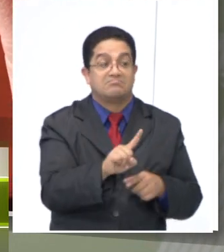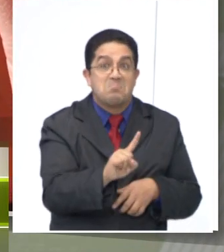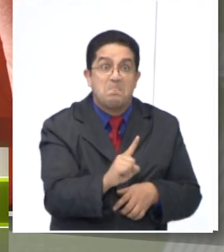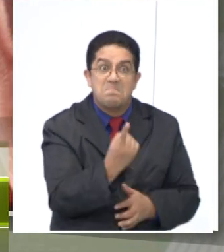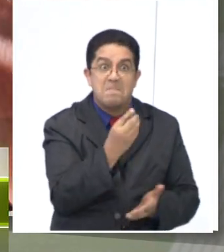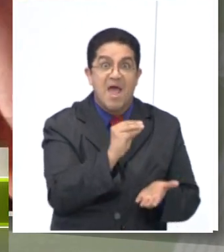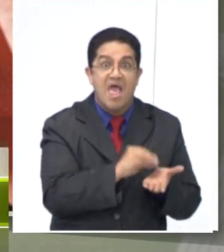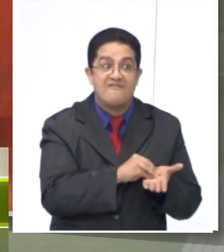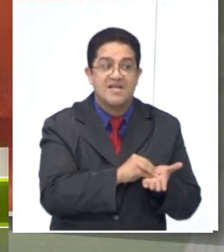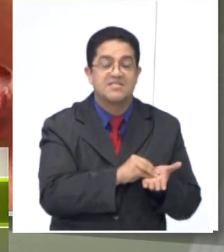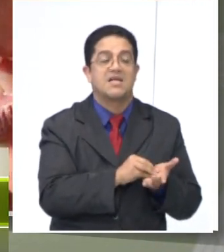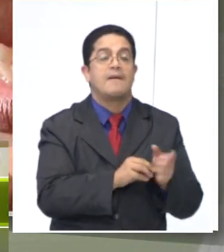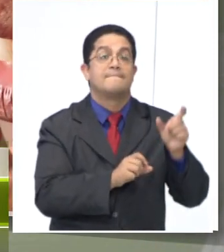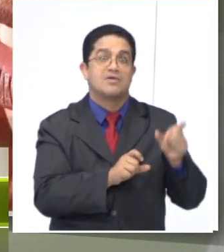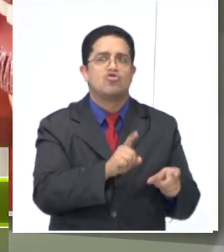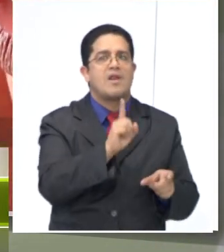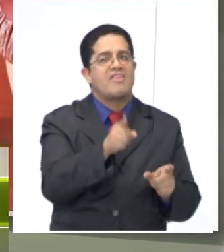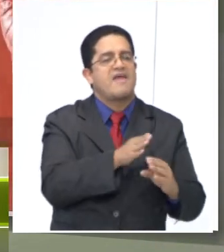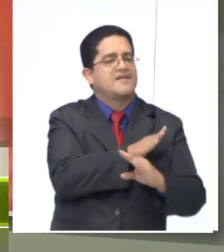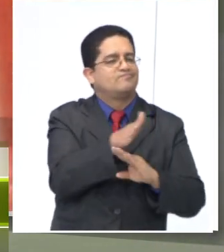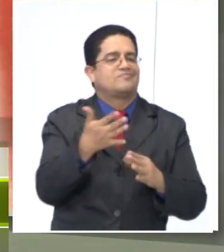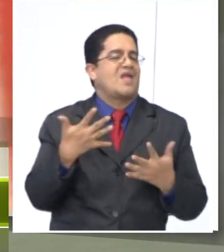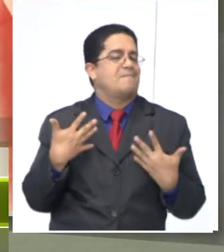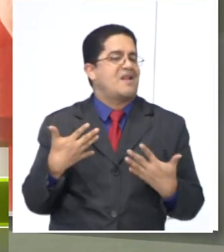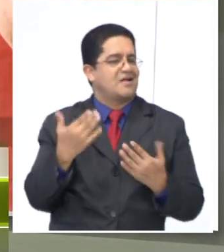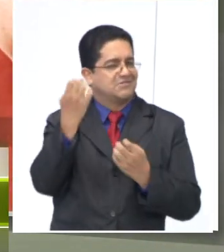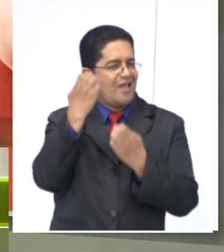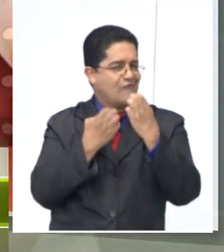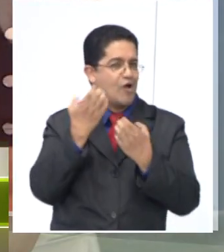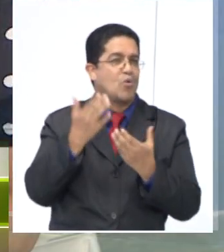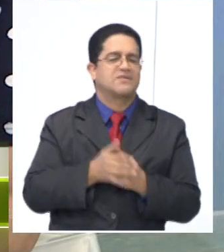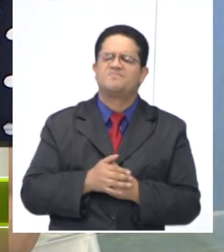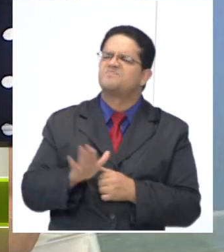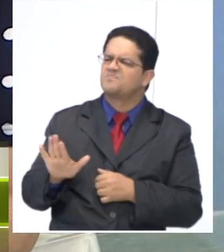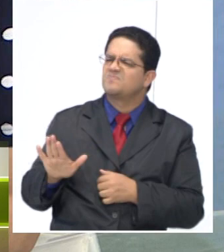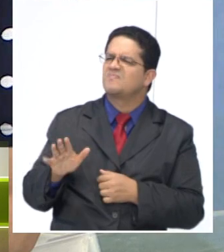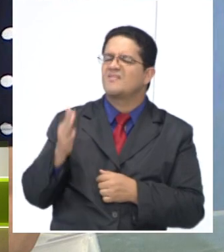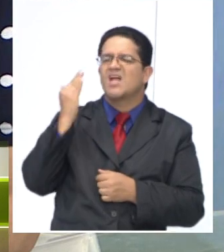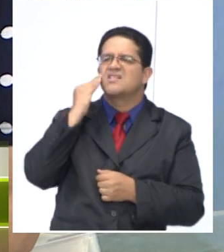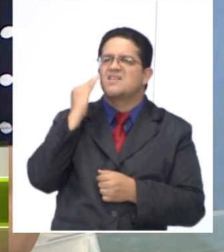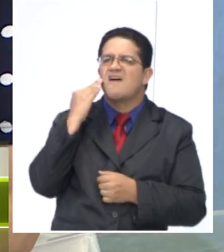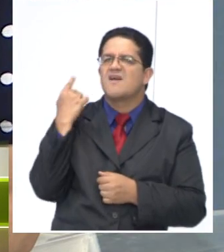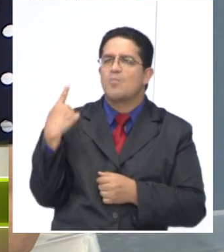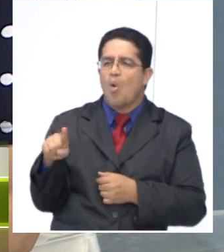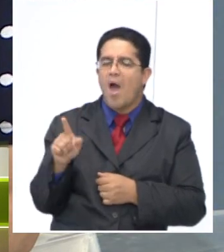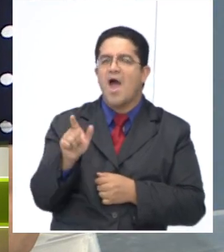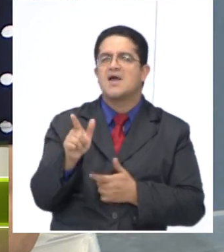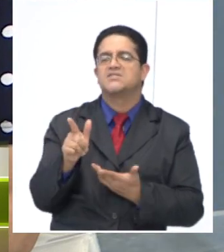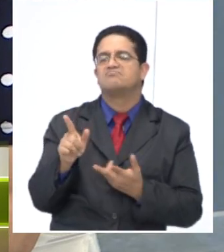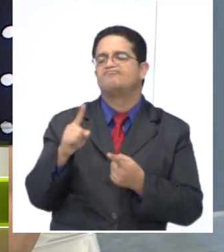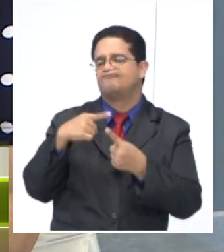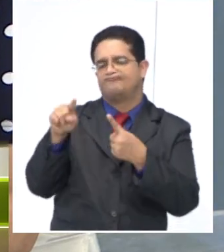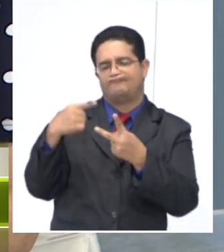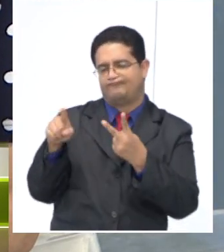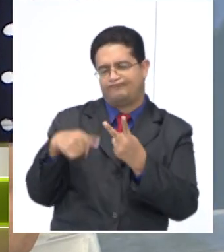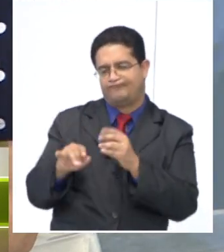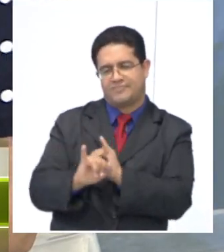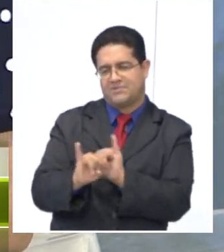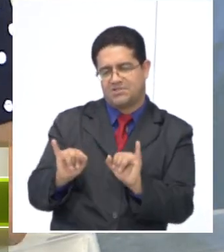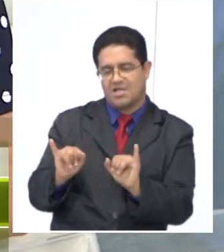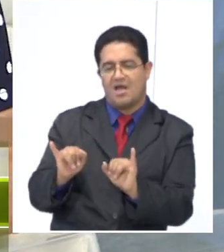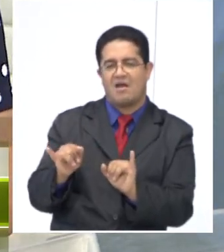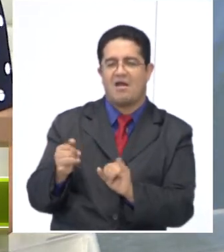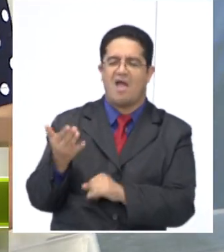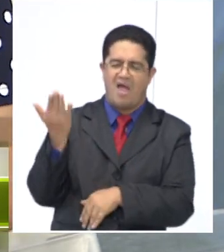pasa, es un paciente que debe acudir a emergencias y ser evaluado de forma especializada. Normalmente sabemos que existen muchas causas, ya lo hemos